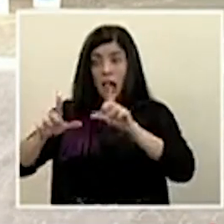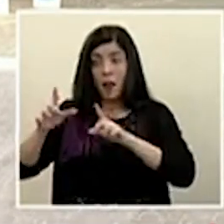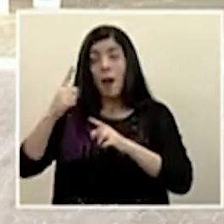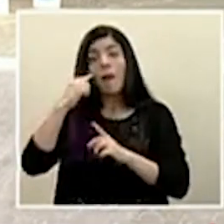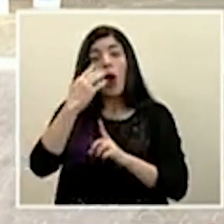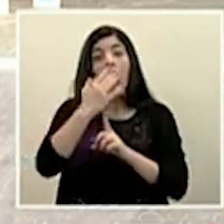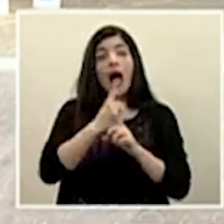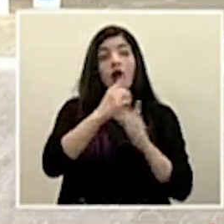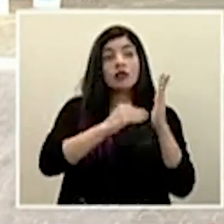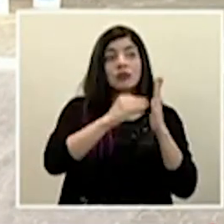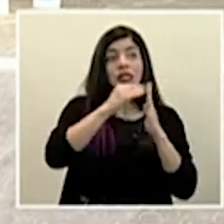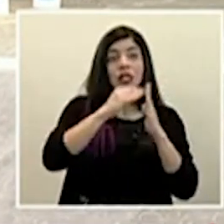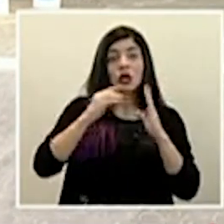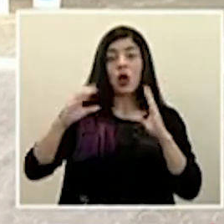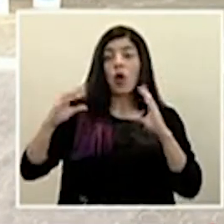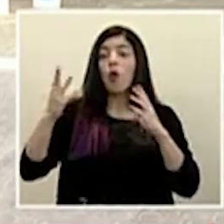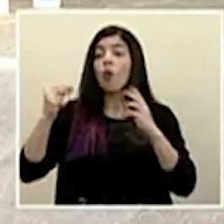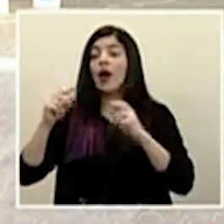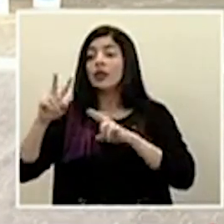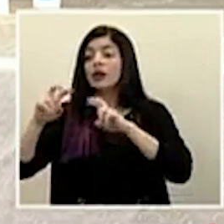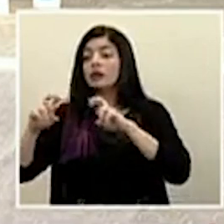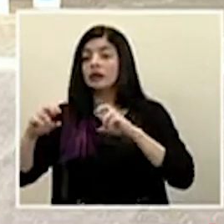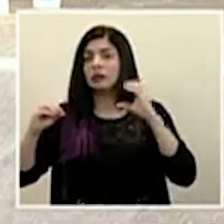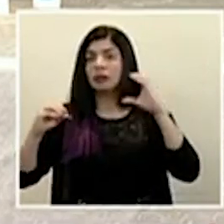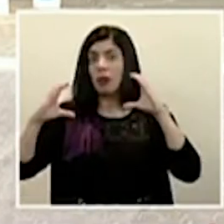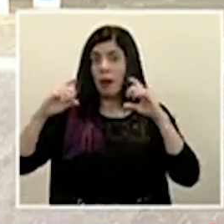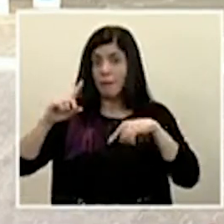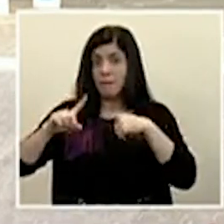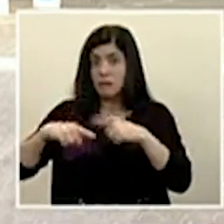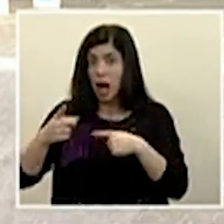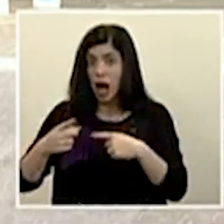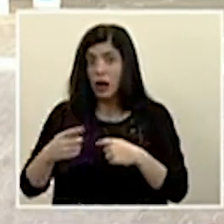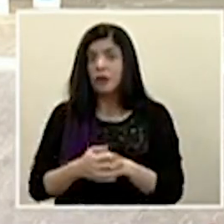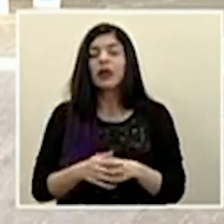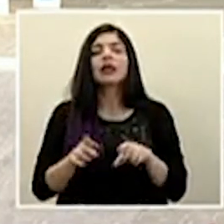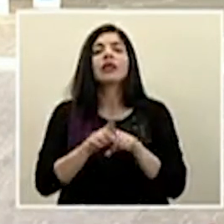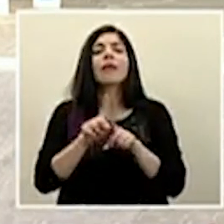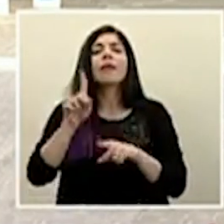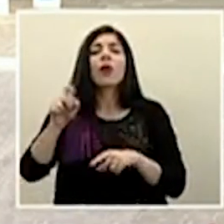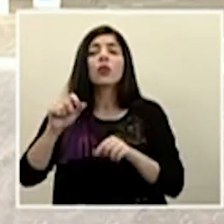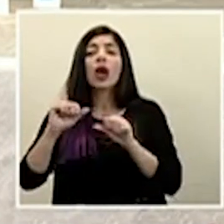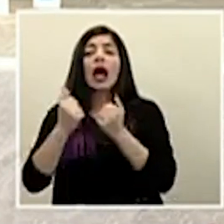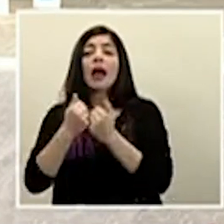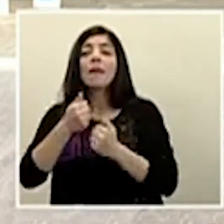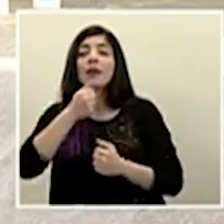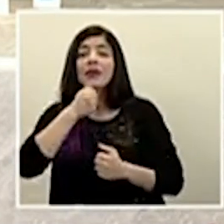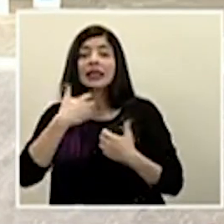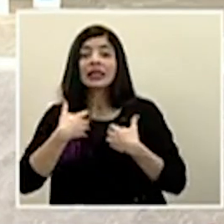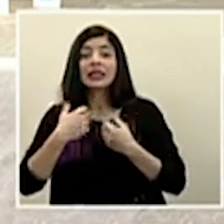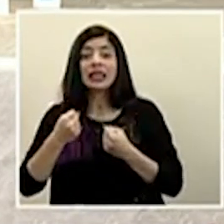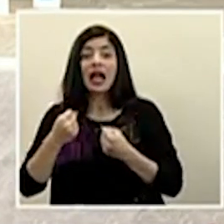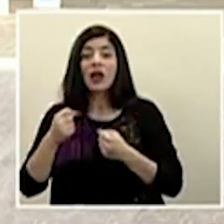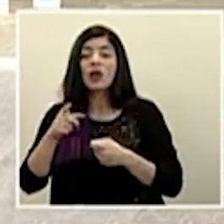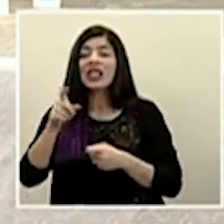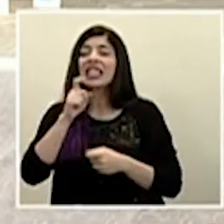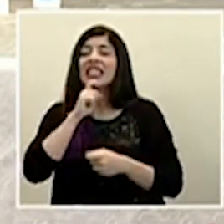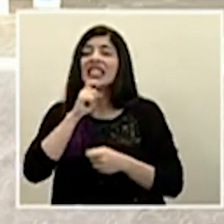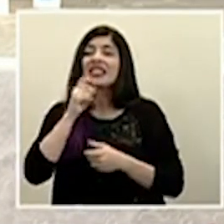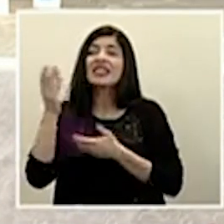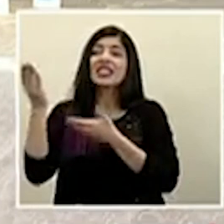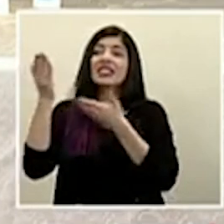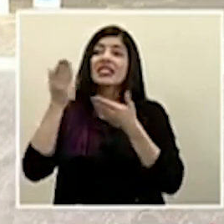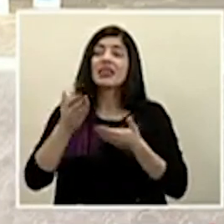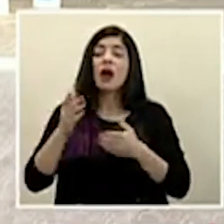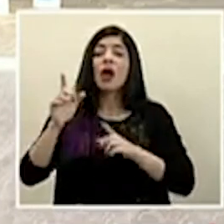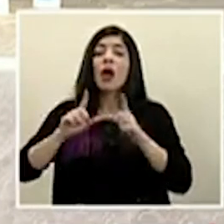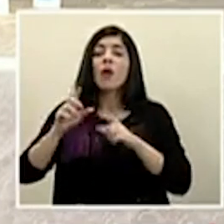también preguntan en la misma línea, desde el sector privado en salud, comentan que el inconveniente para traer más pruebas no es por falta de oferta,